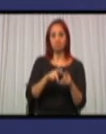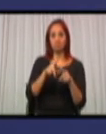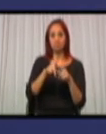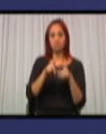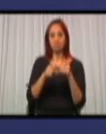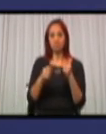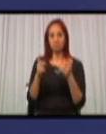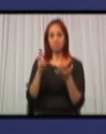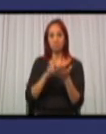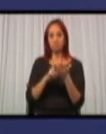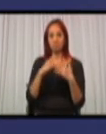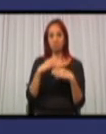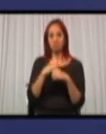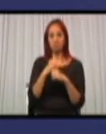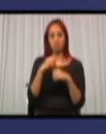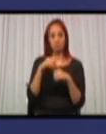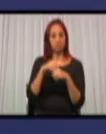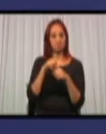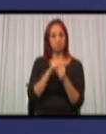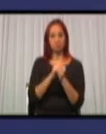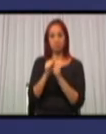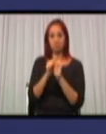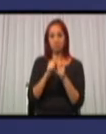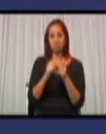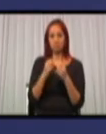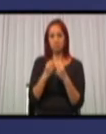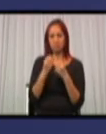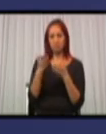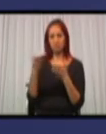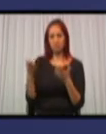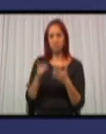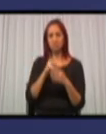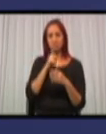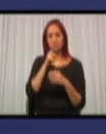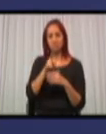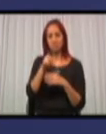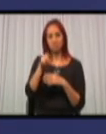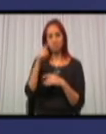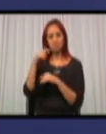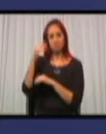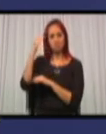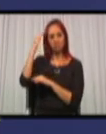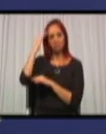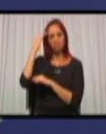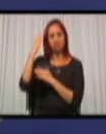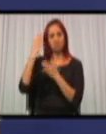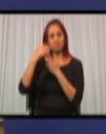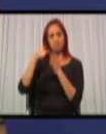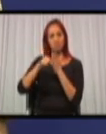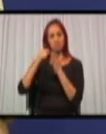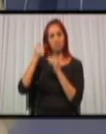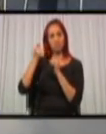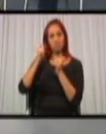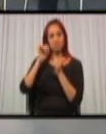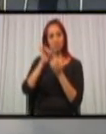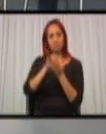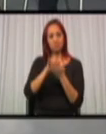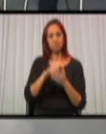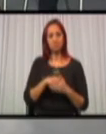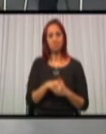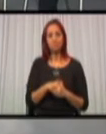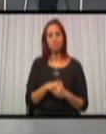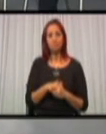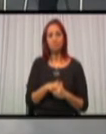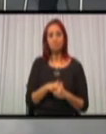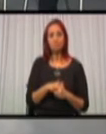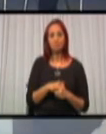concursos. No se hacen en San Mateo. Hay un montón de anomalías mateños que ustedes saben. Denos el voto para cambiar esto. Muy bien, don